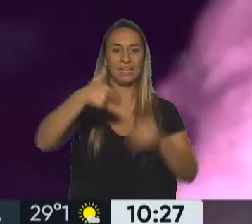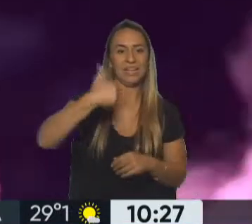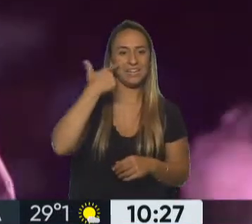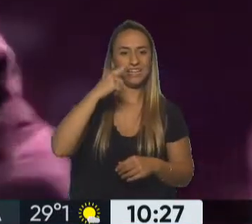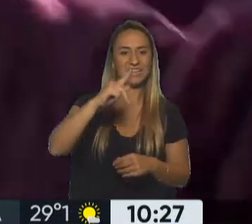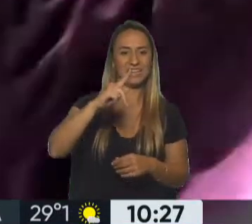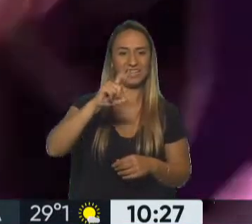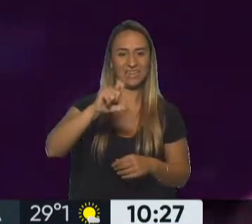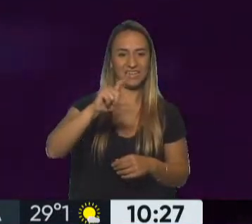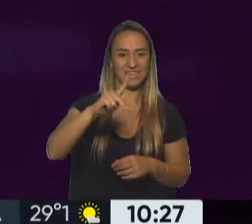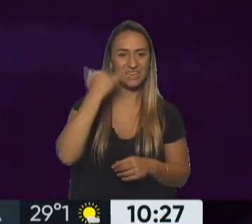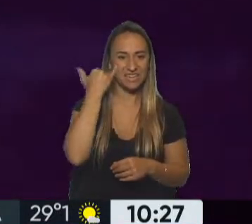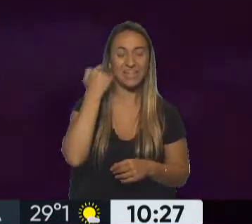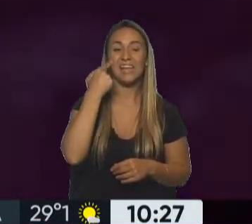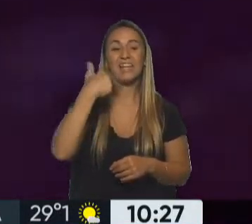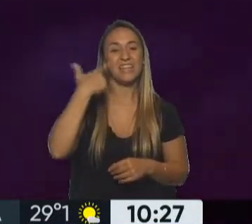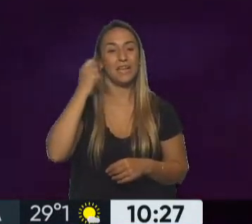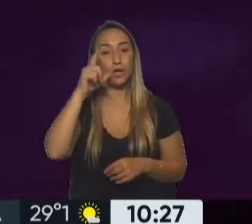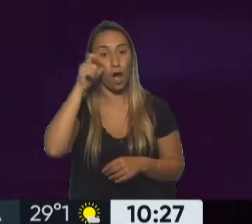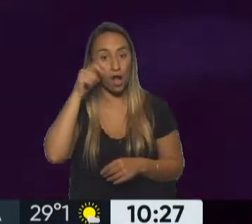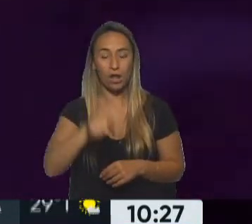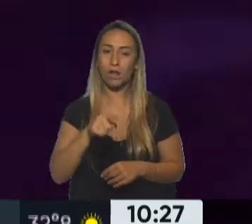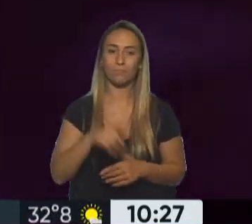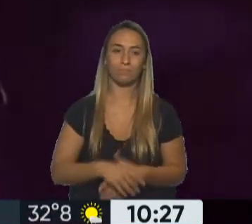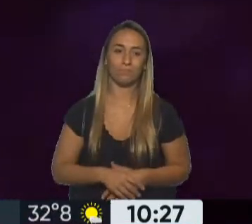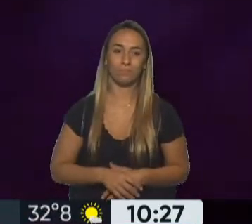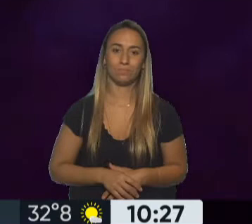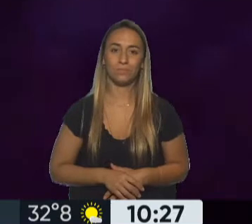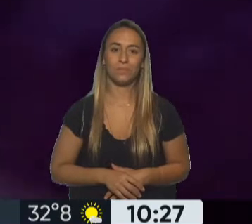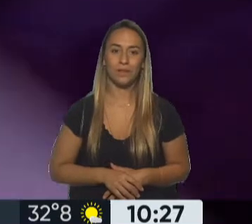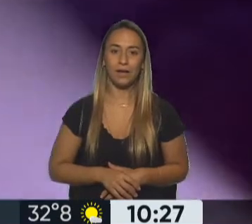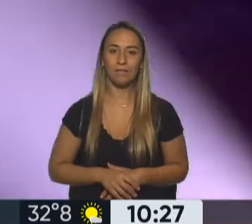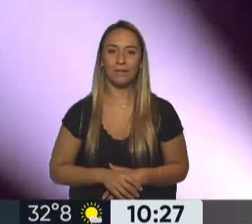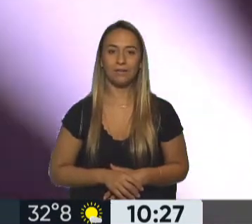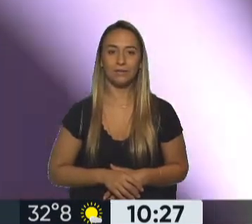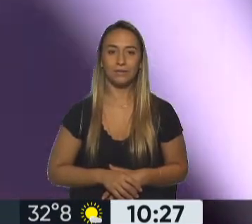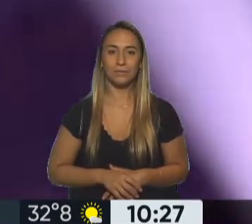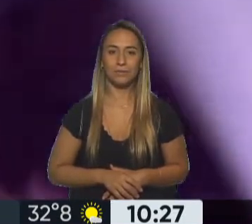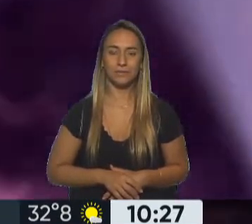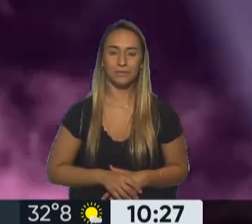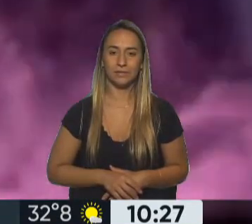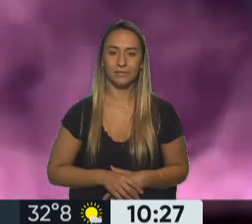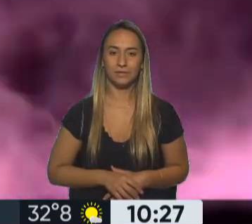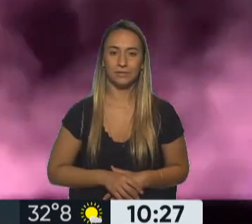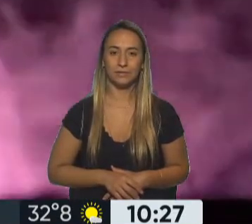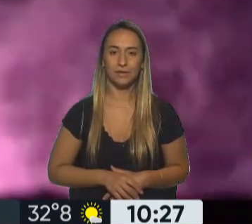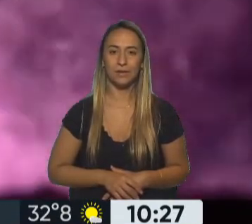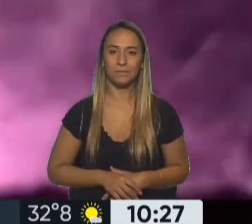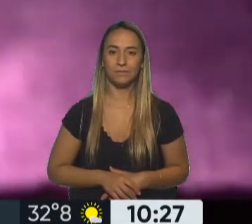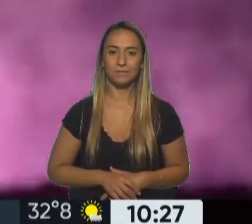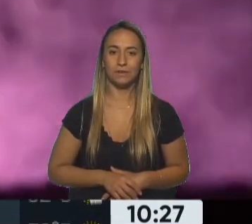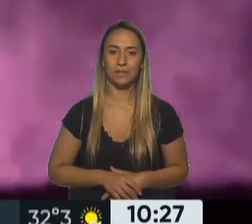y No Te Va a Gustar, tenemos el fin de semana con música en Mendoza. Entre luto la pasamos